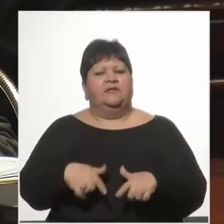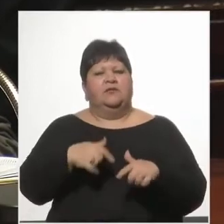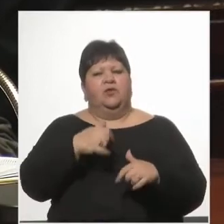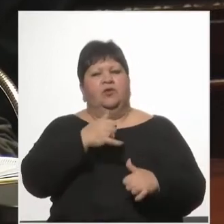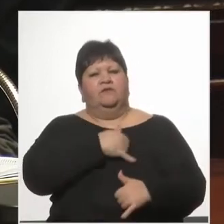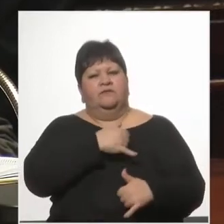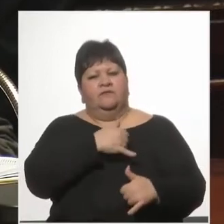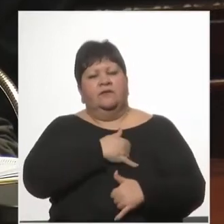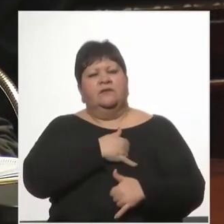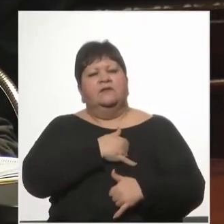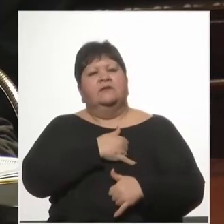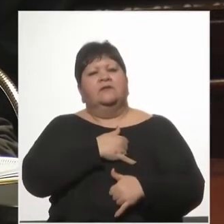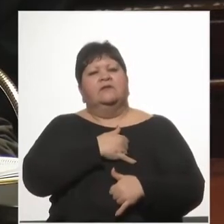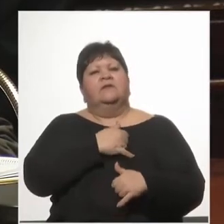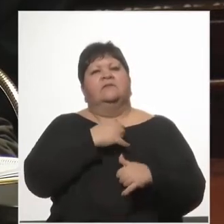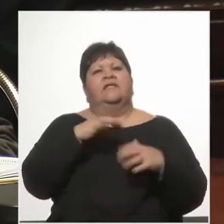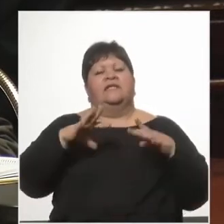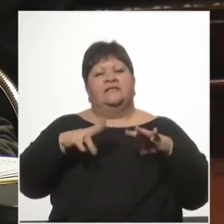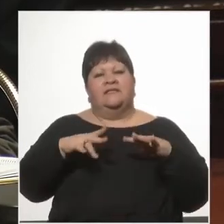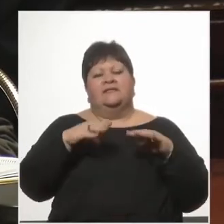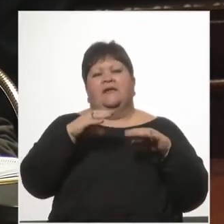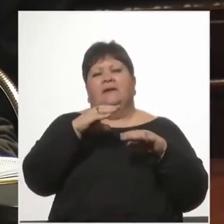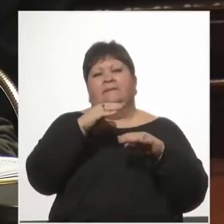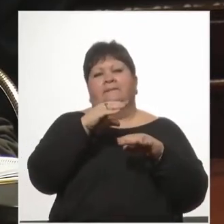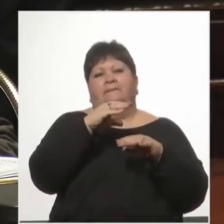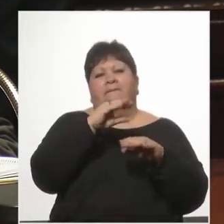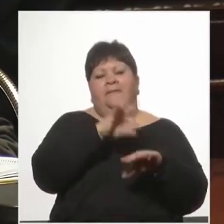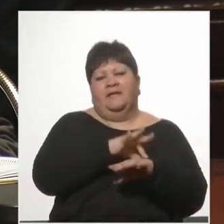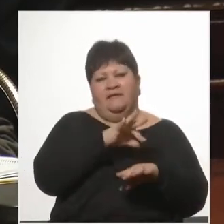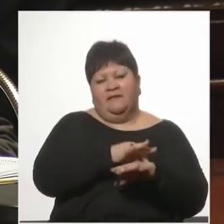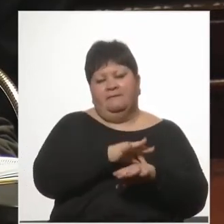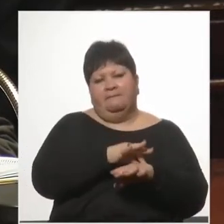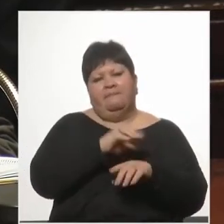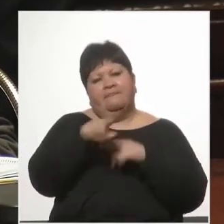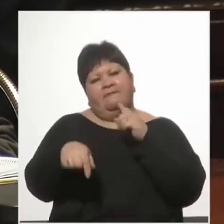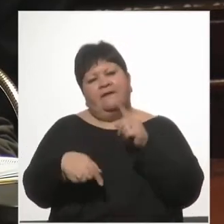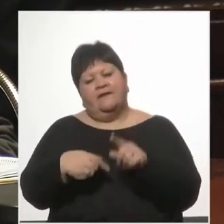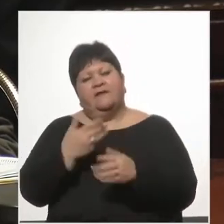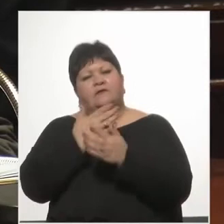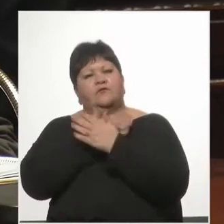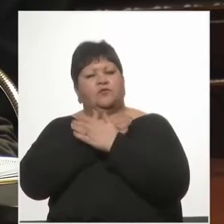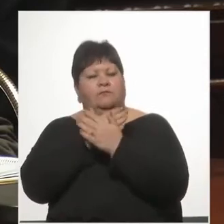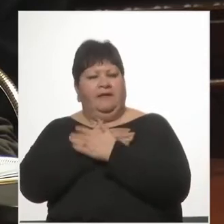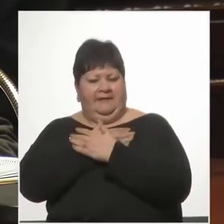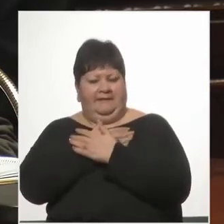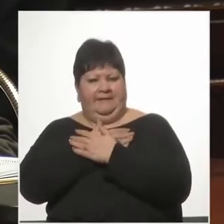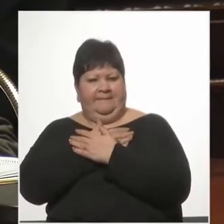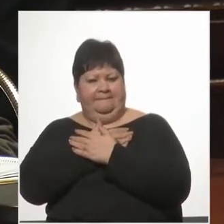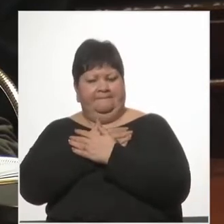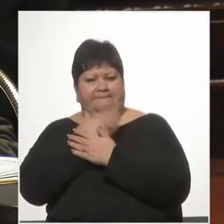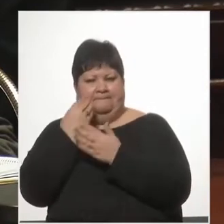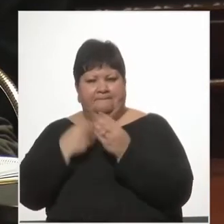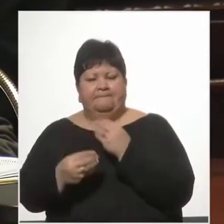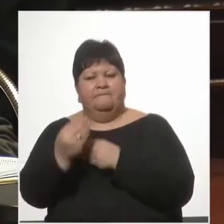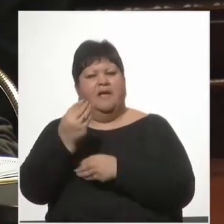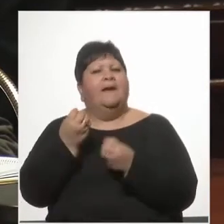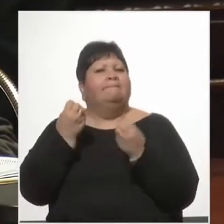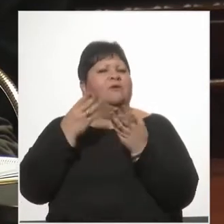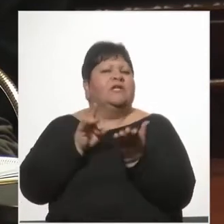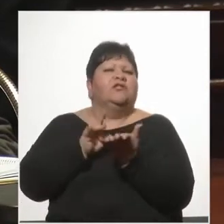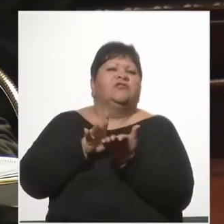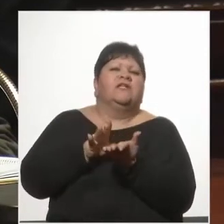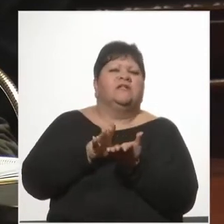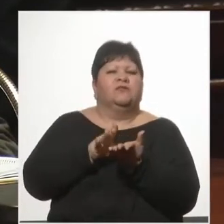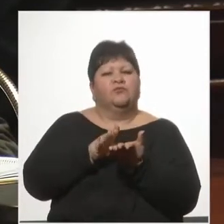interino al señor Daniel Montiel. La pregunta es, ¿cuál es la razón por la que no se destituye de inmediato